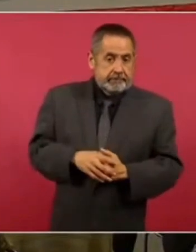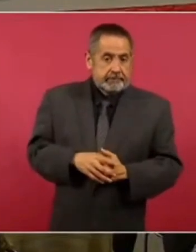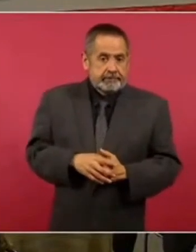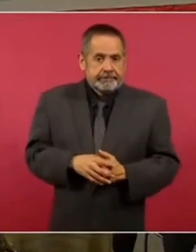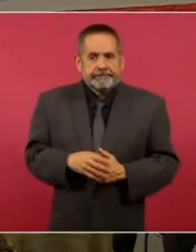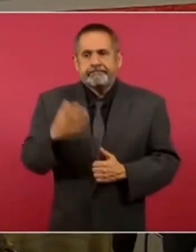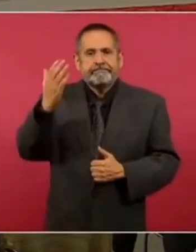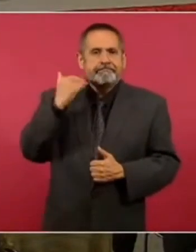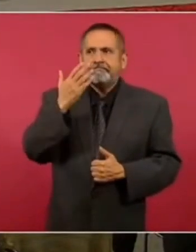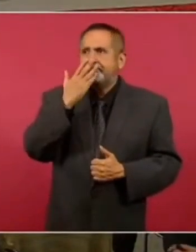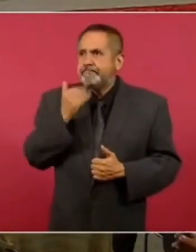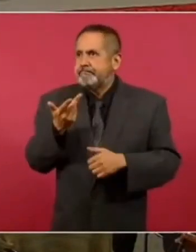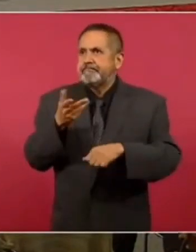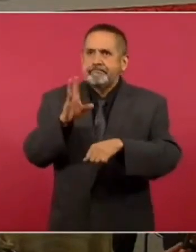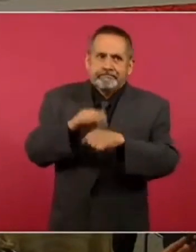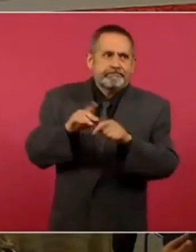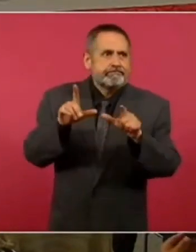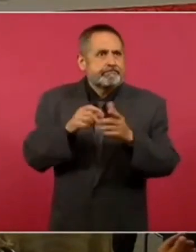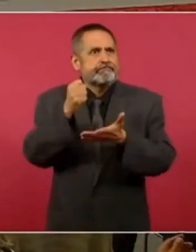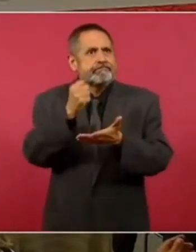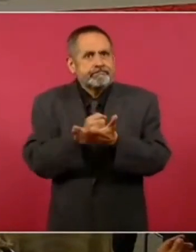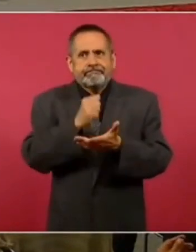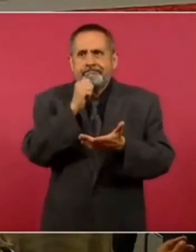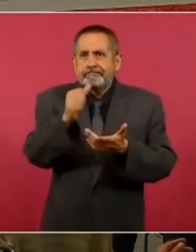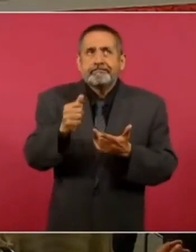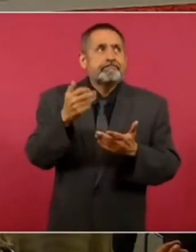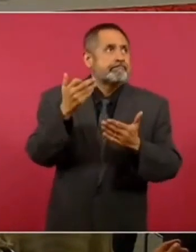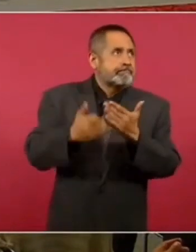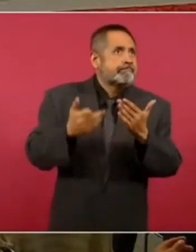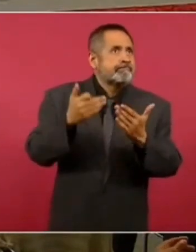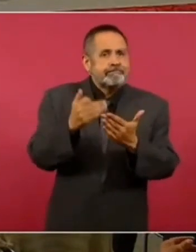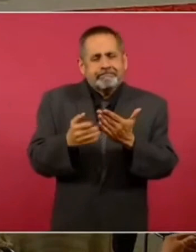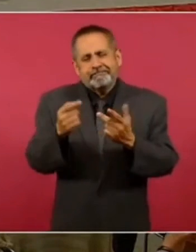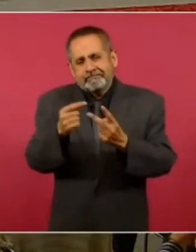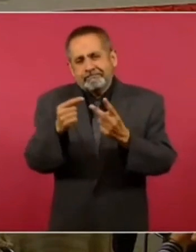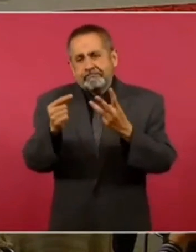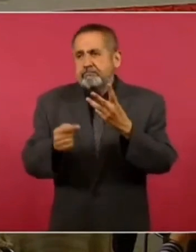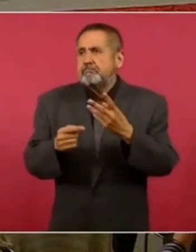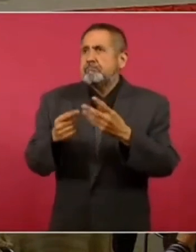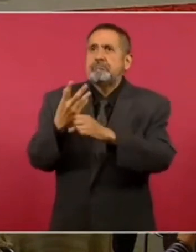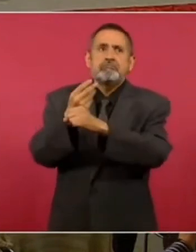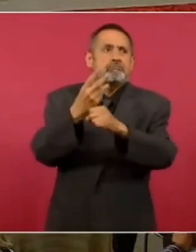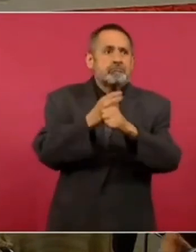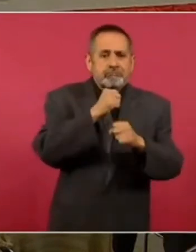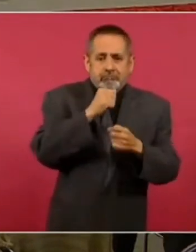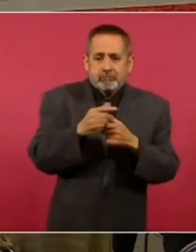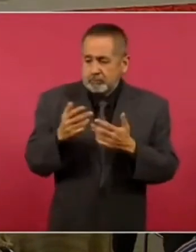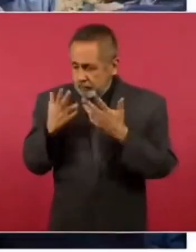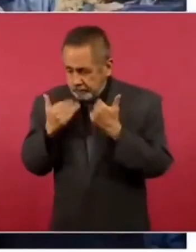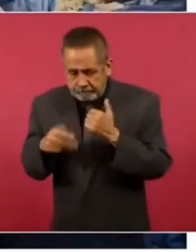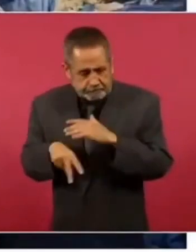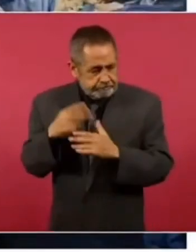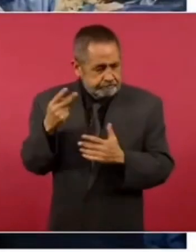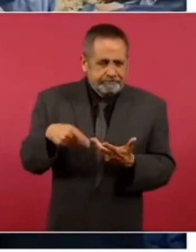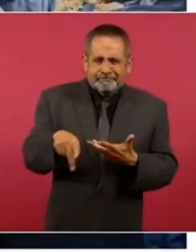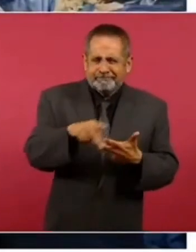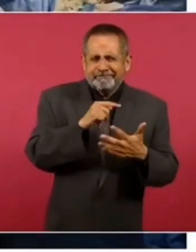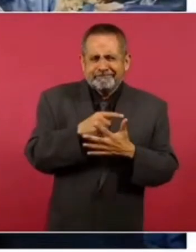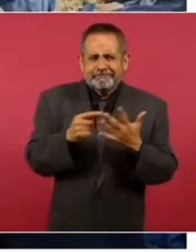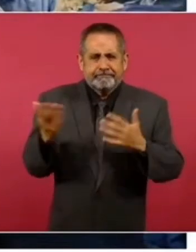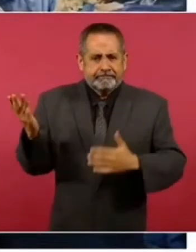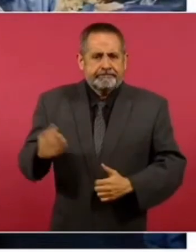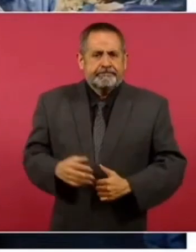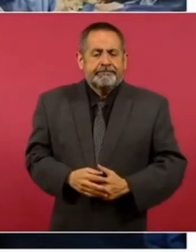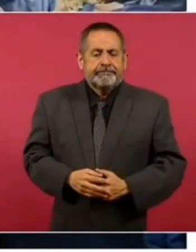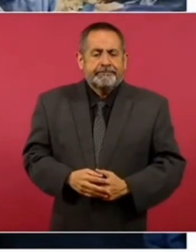de licencias, permisos de operación, mantenimiento, falta de equipamiento o incluso